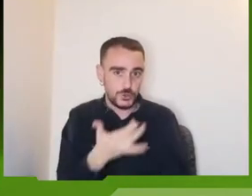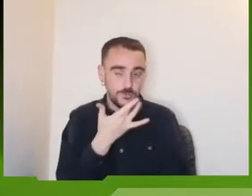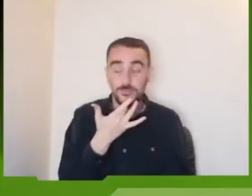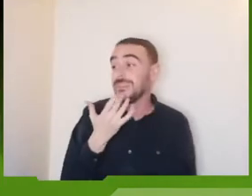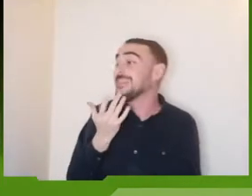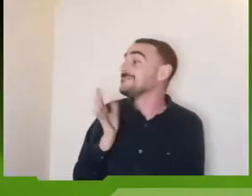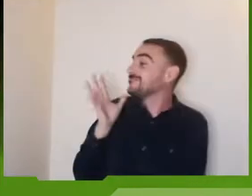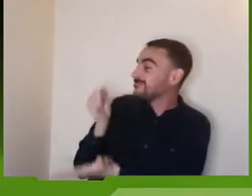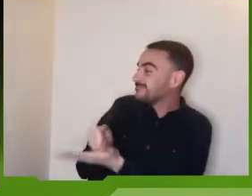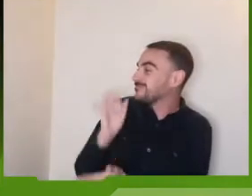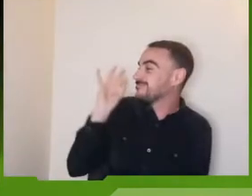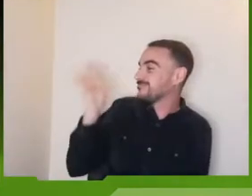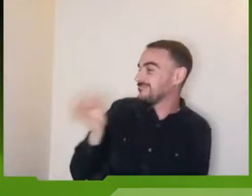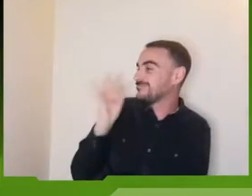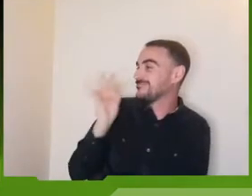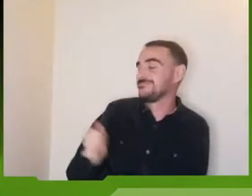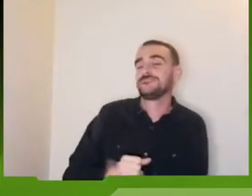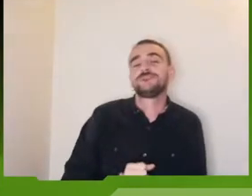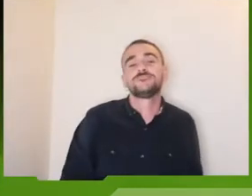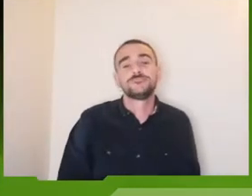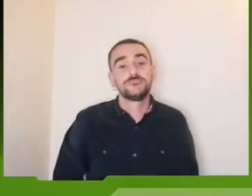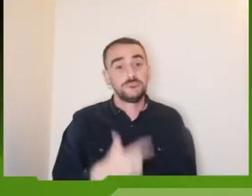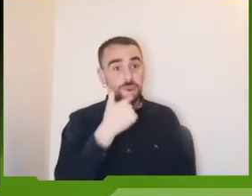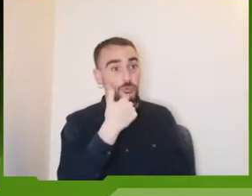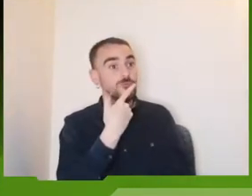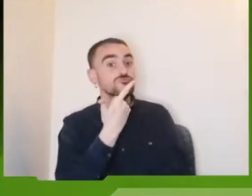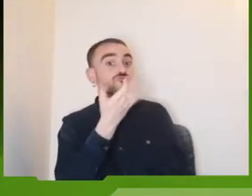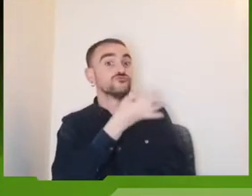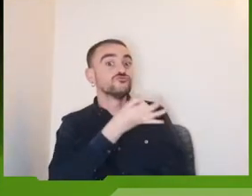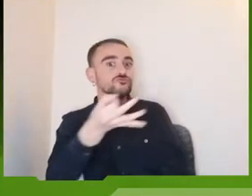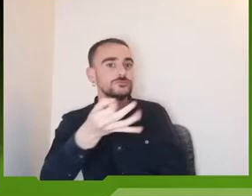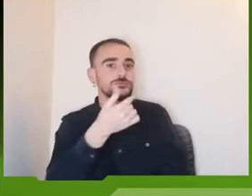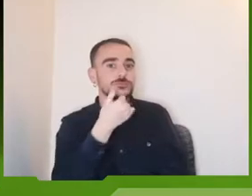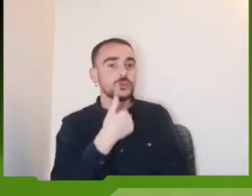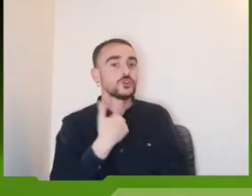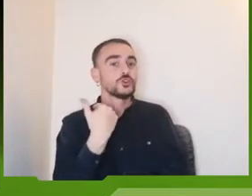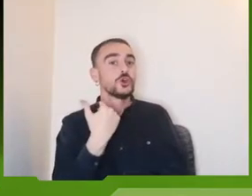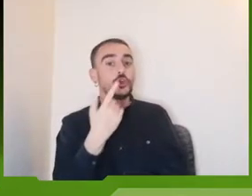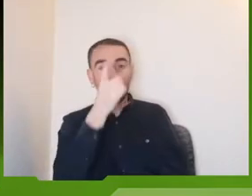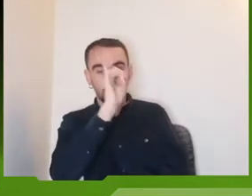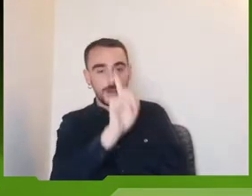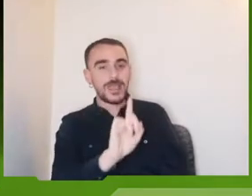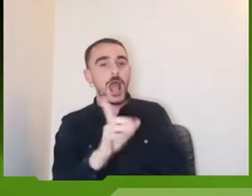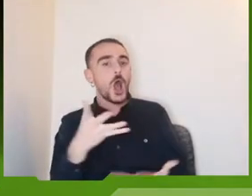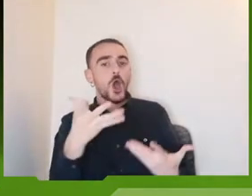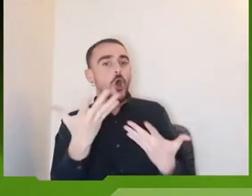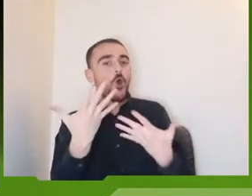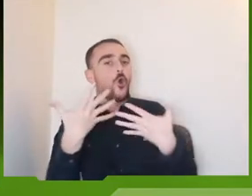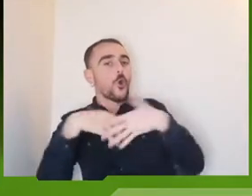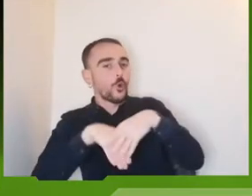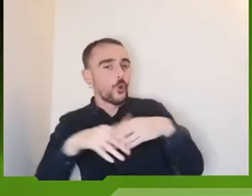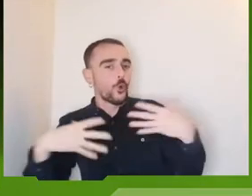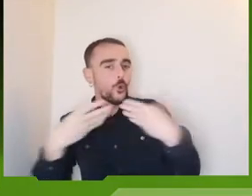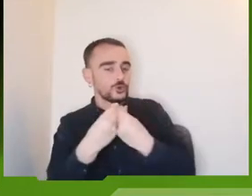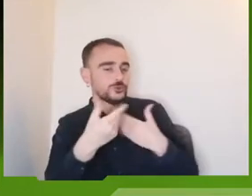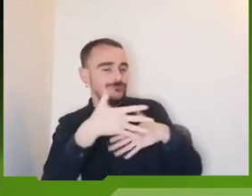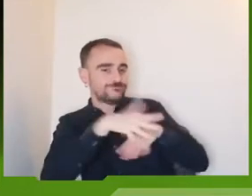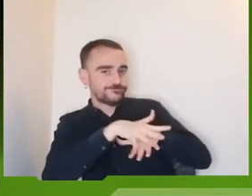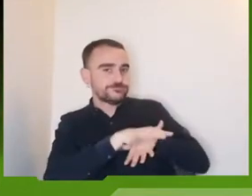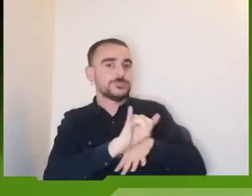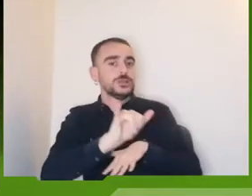me lo no me lo imaginaba que lo ibas a hacer todo junto. ¿Te habías imaginado por